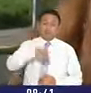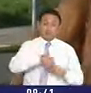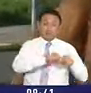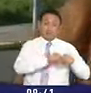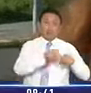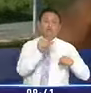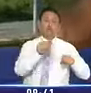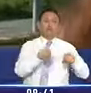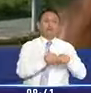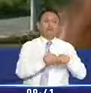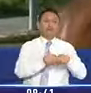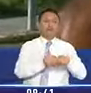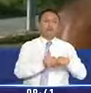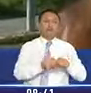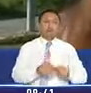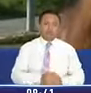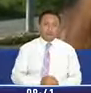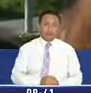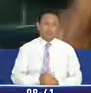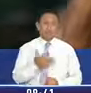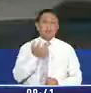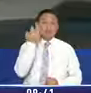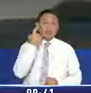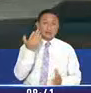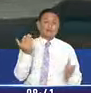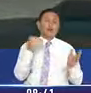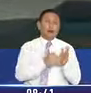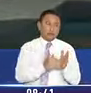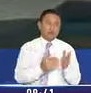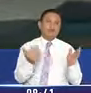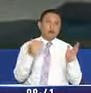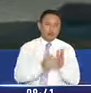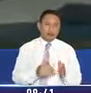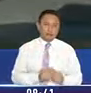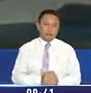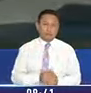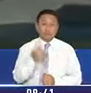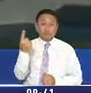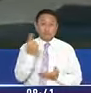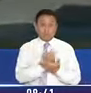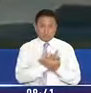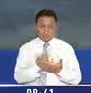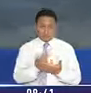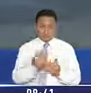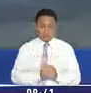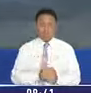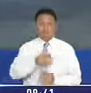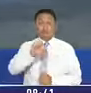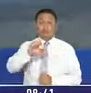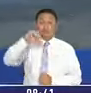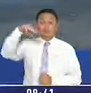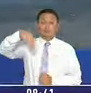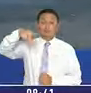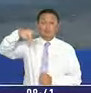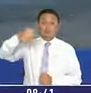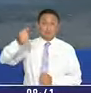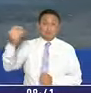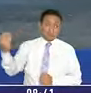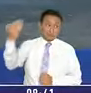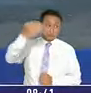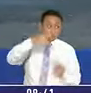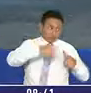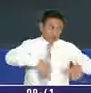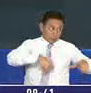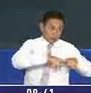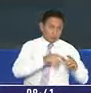dejan encimita y otra vez no pasan ni 15 días y otra vez dicen que hace una semana personal de la empresa de agua potable acudió al sector